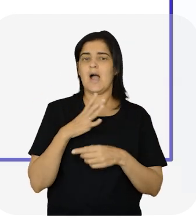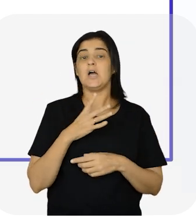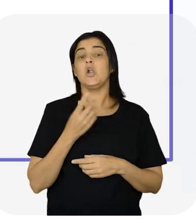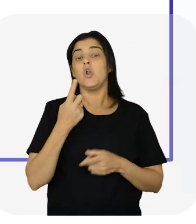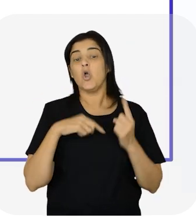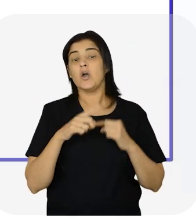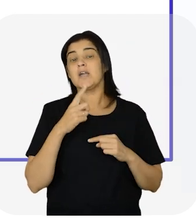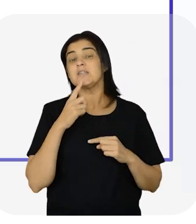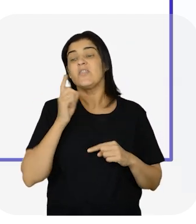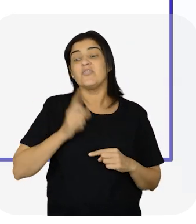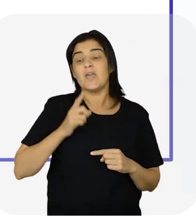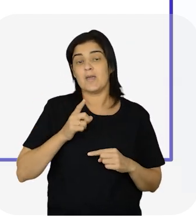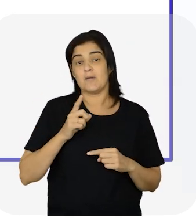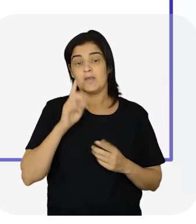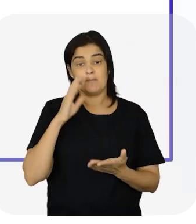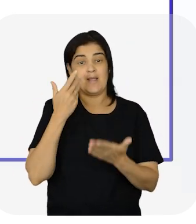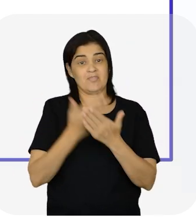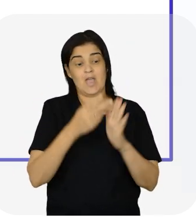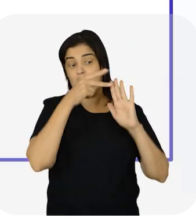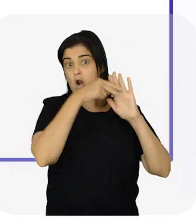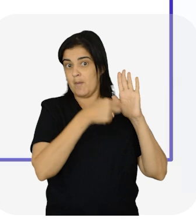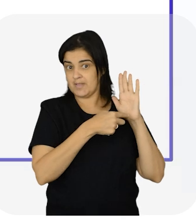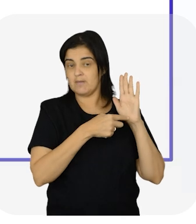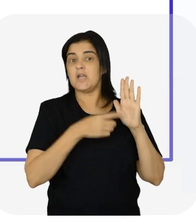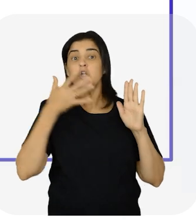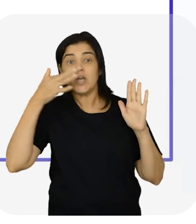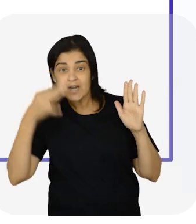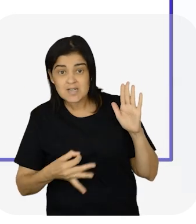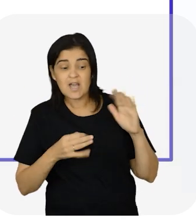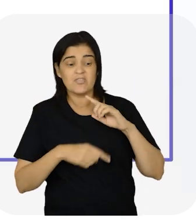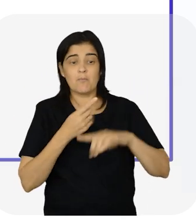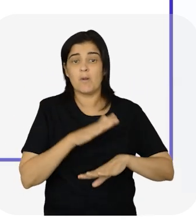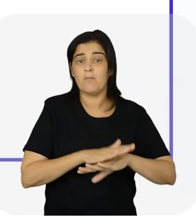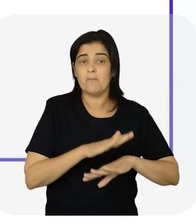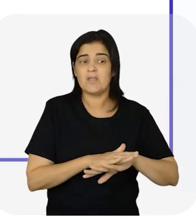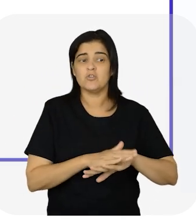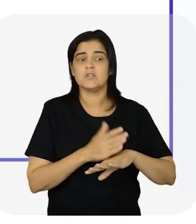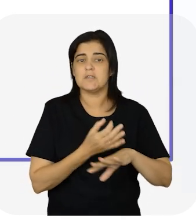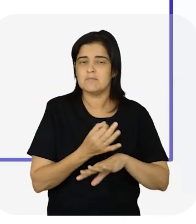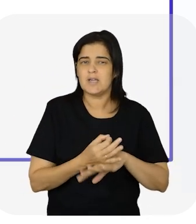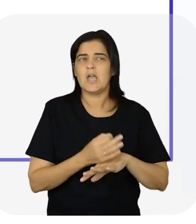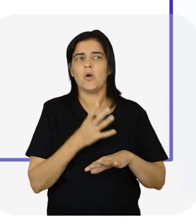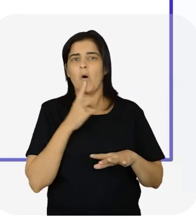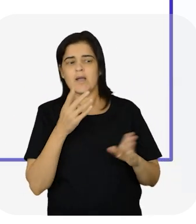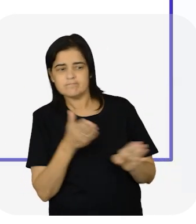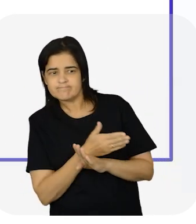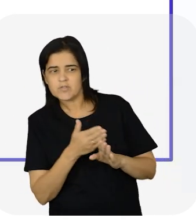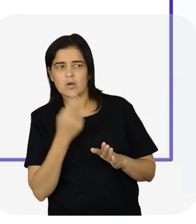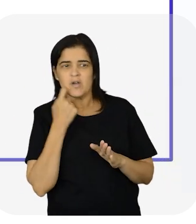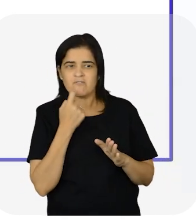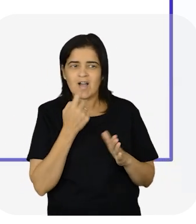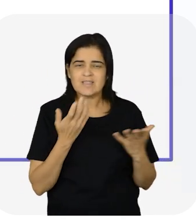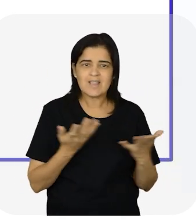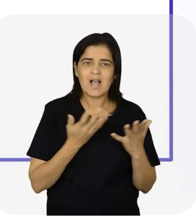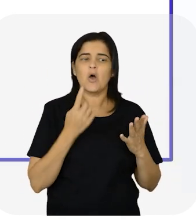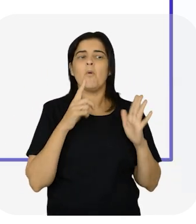que es el deber ser planteado en la normativa y lo que sucede después en la realidad. Existe un vacío, plantean ellos, entre lo que es